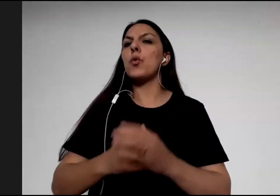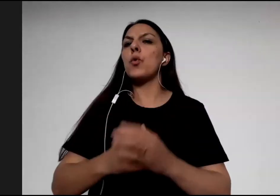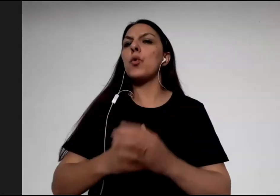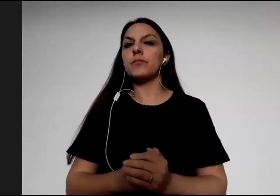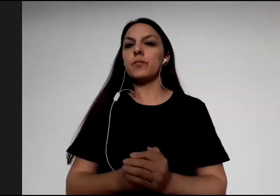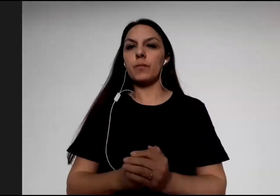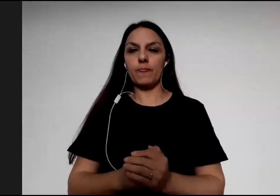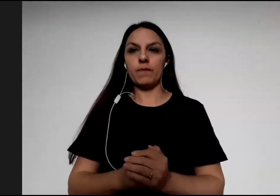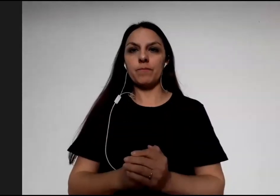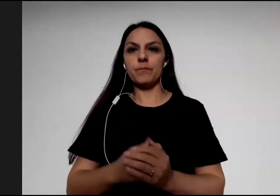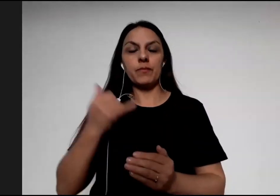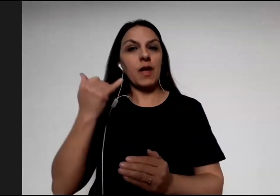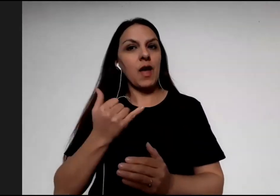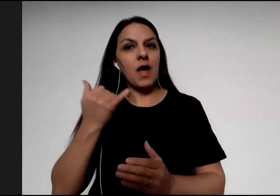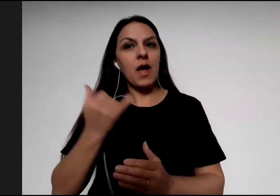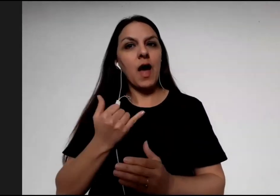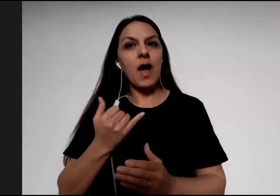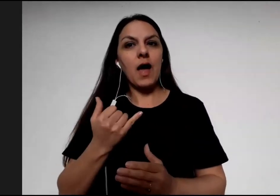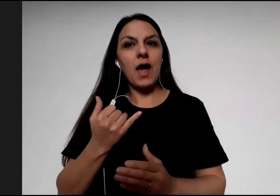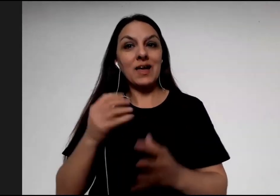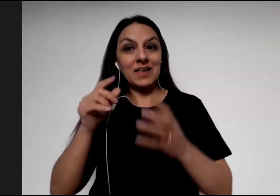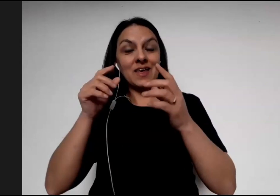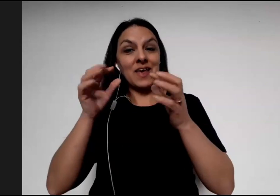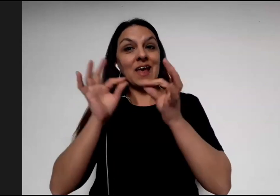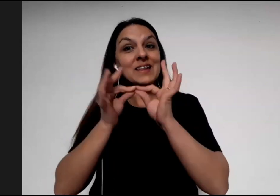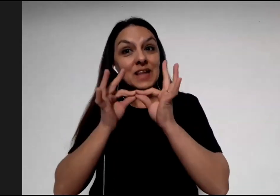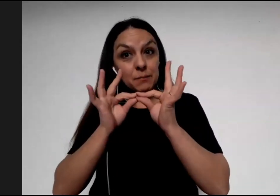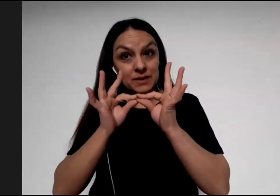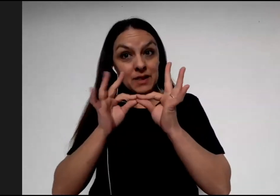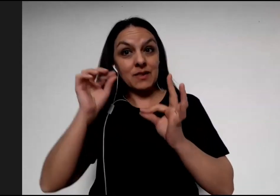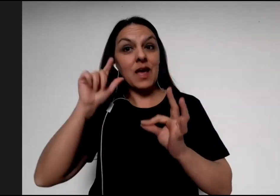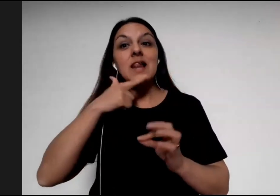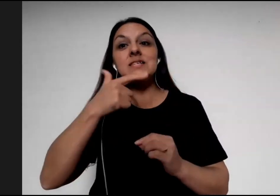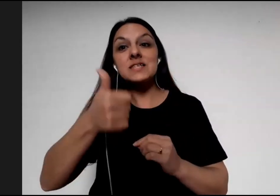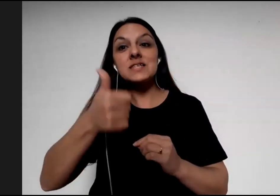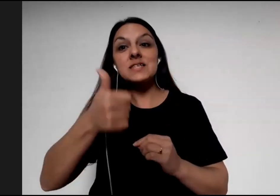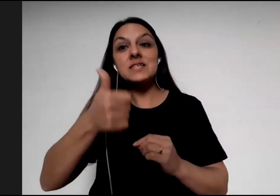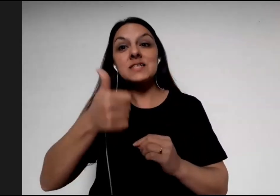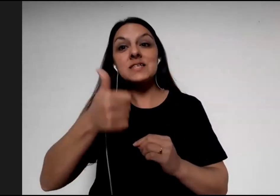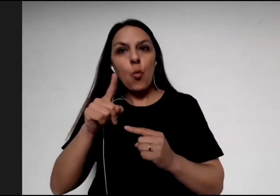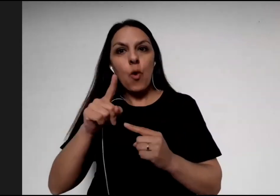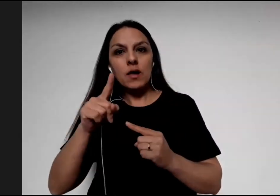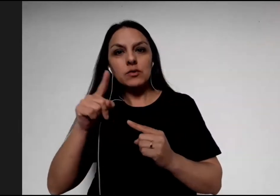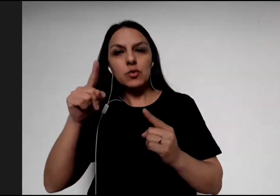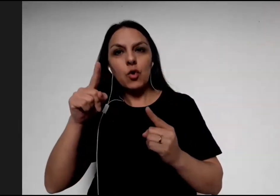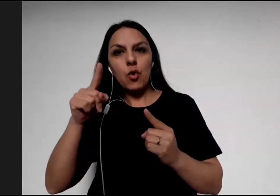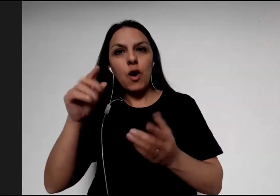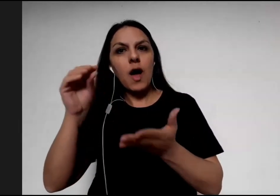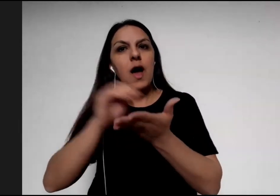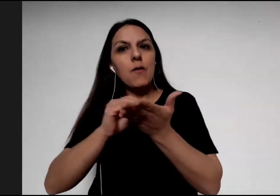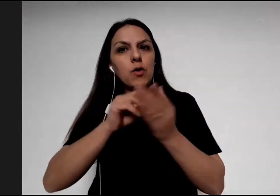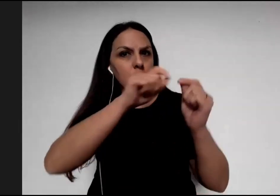Tenemos intérpretes de lengua. Cuando la doctora Nezossi ponga en pantalla